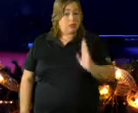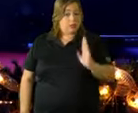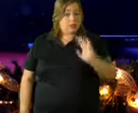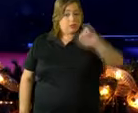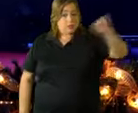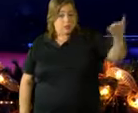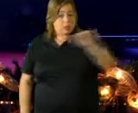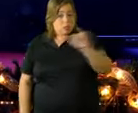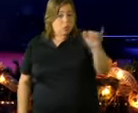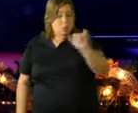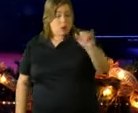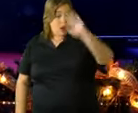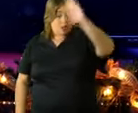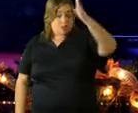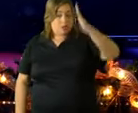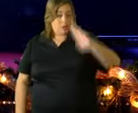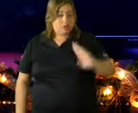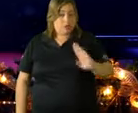Así Jehová.